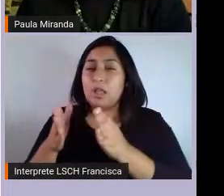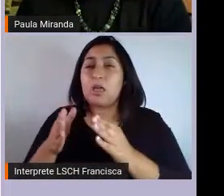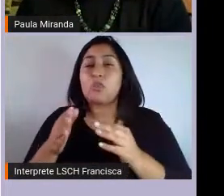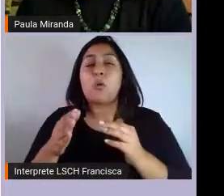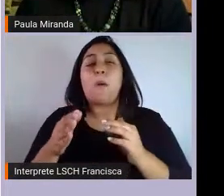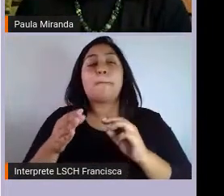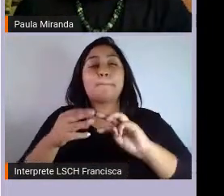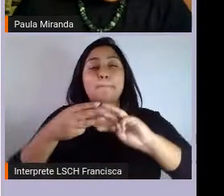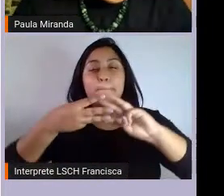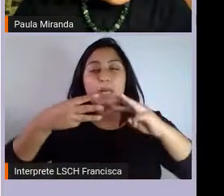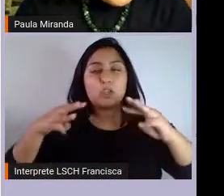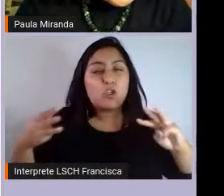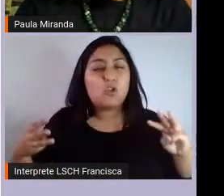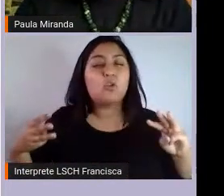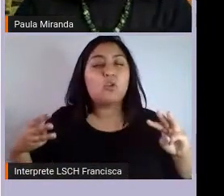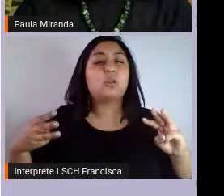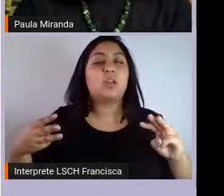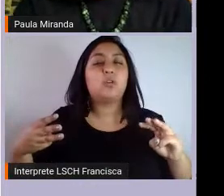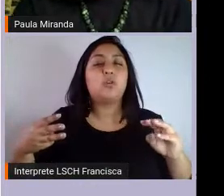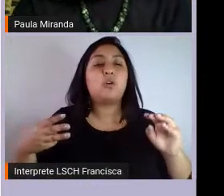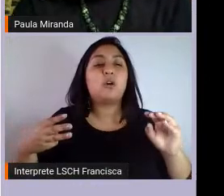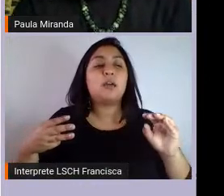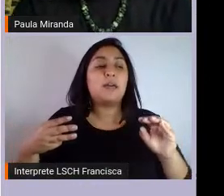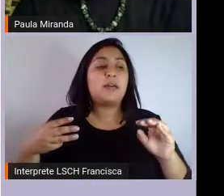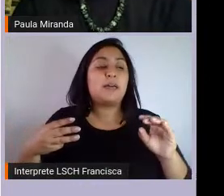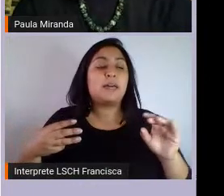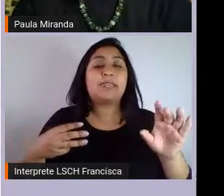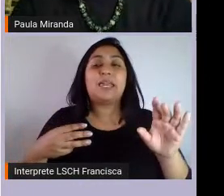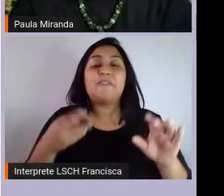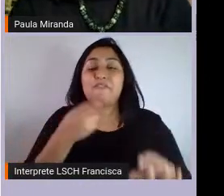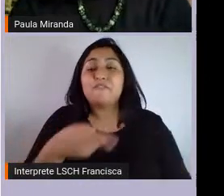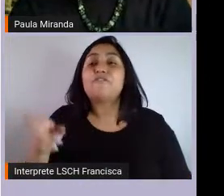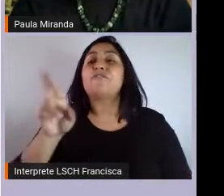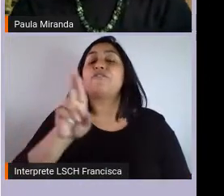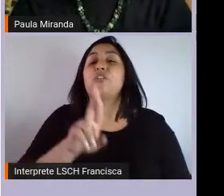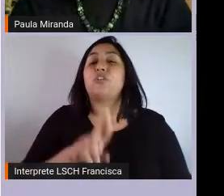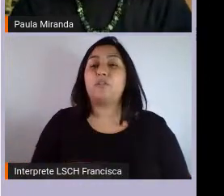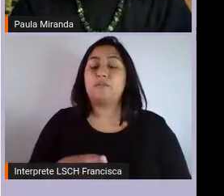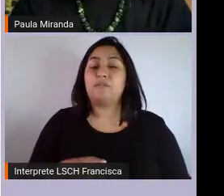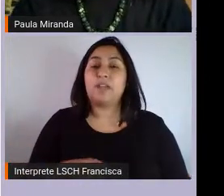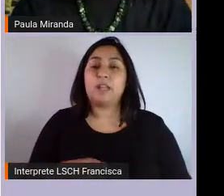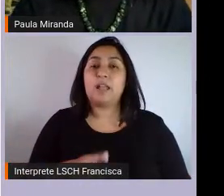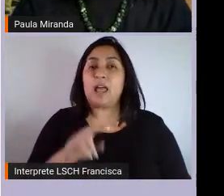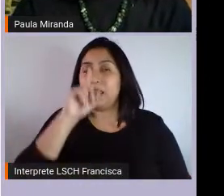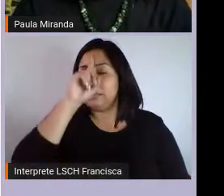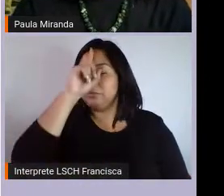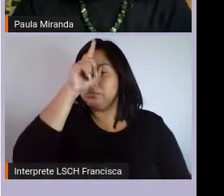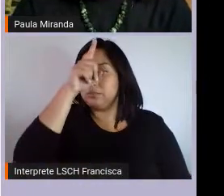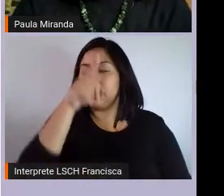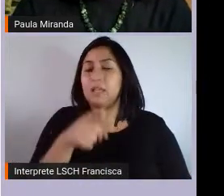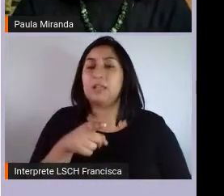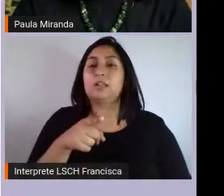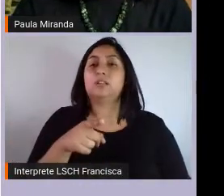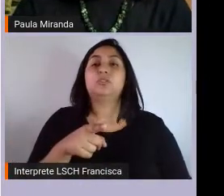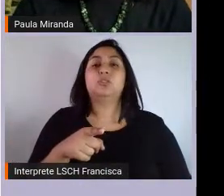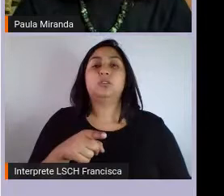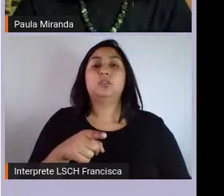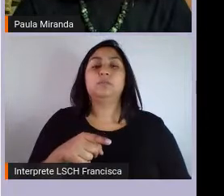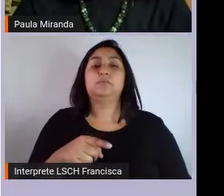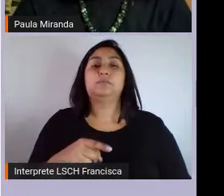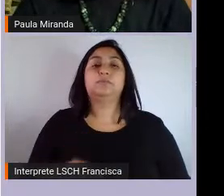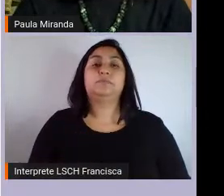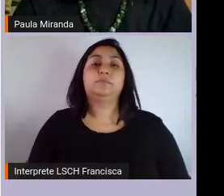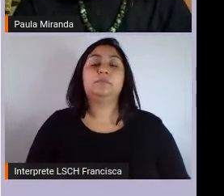de la tradición. De la tradición del folclore chileno, de la cueca, de la tonada, etc. Y en ese